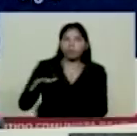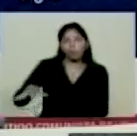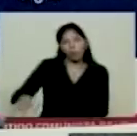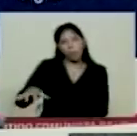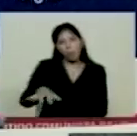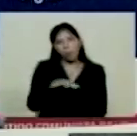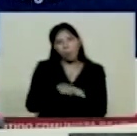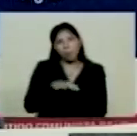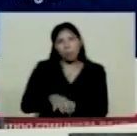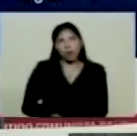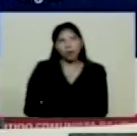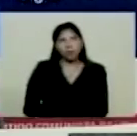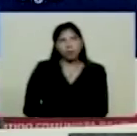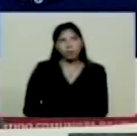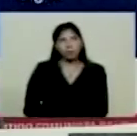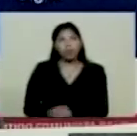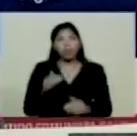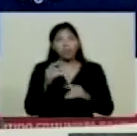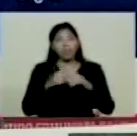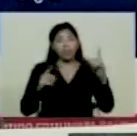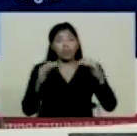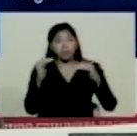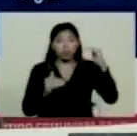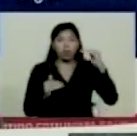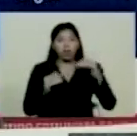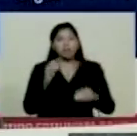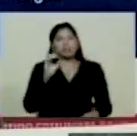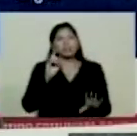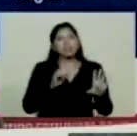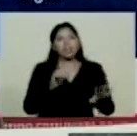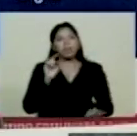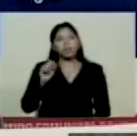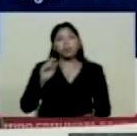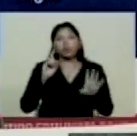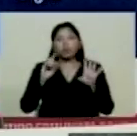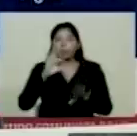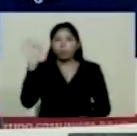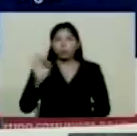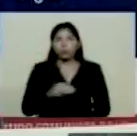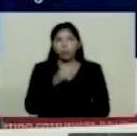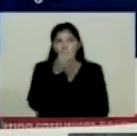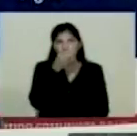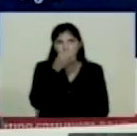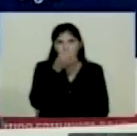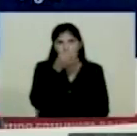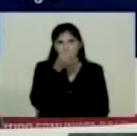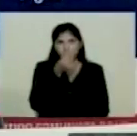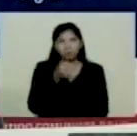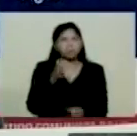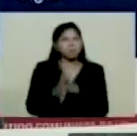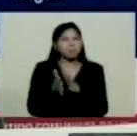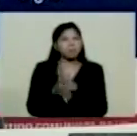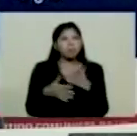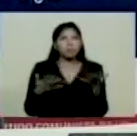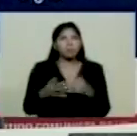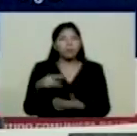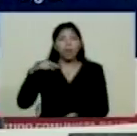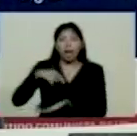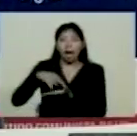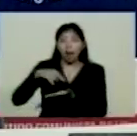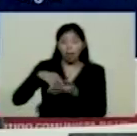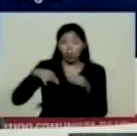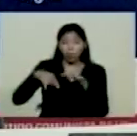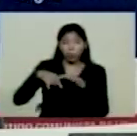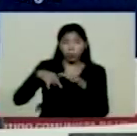mayor a 6,6%. ¿Qué quiere decir eso? Carabobo, que fue el